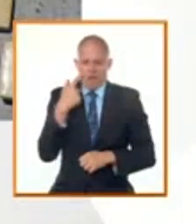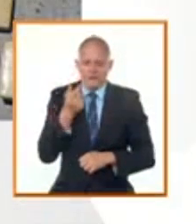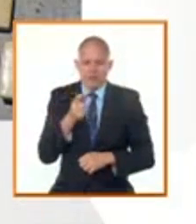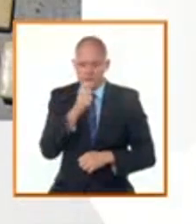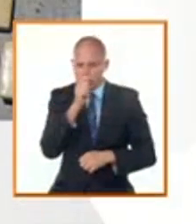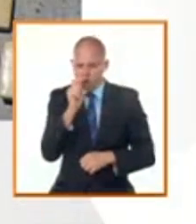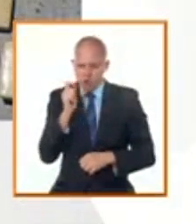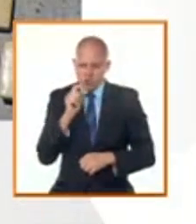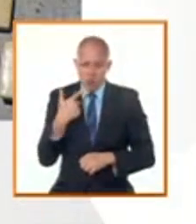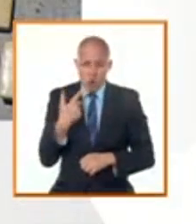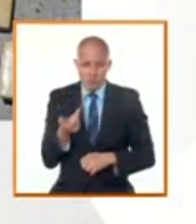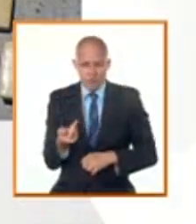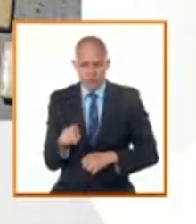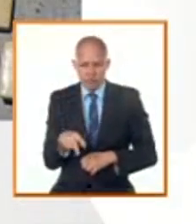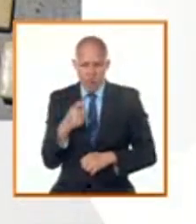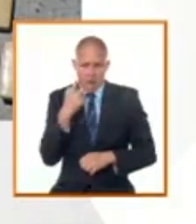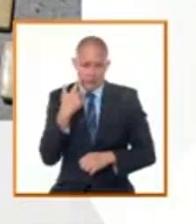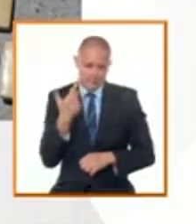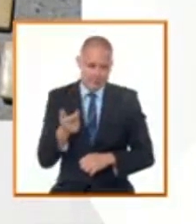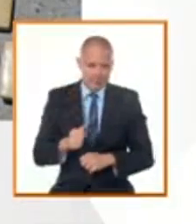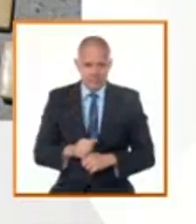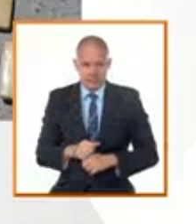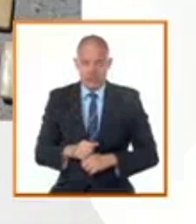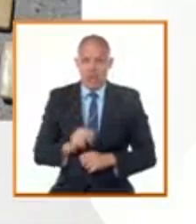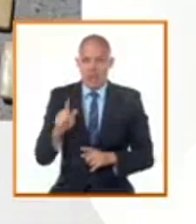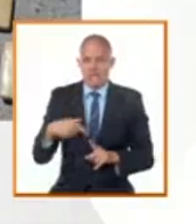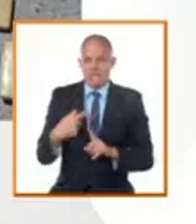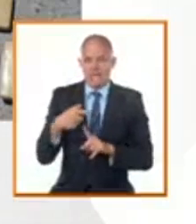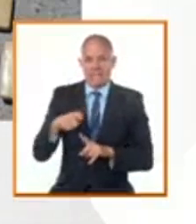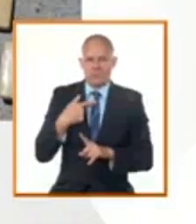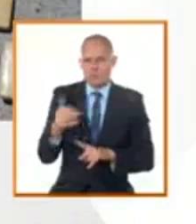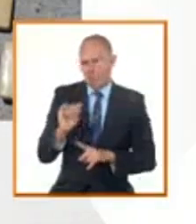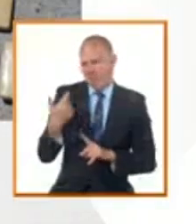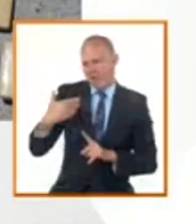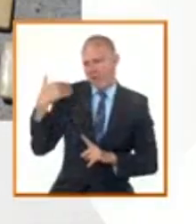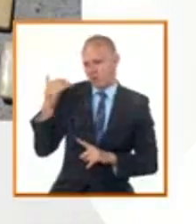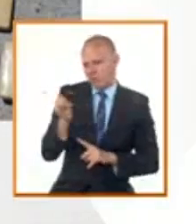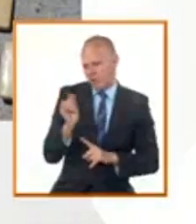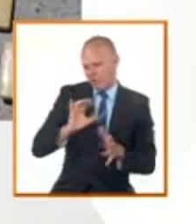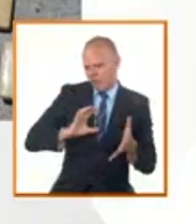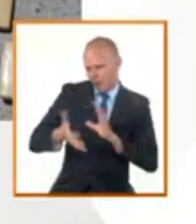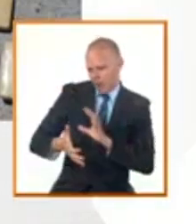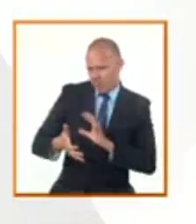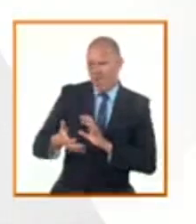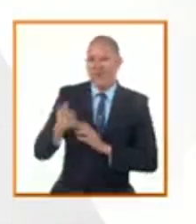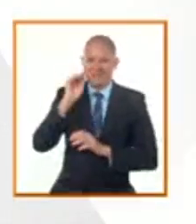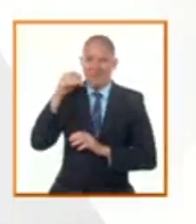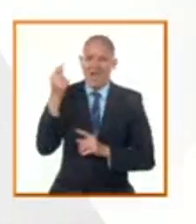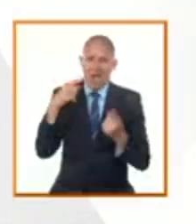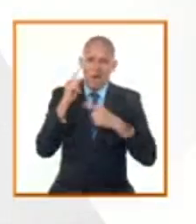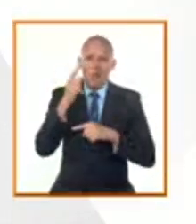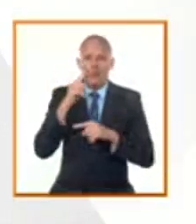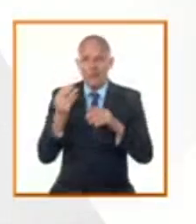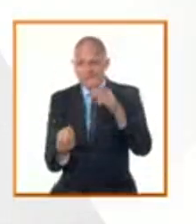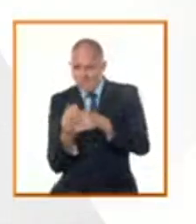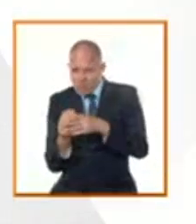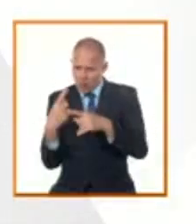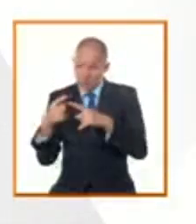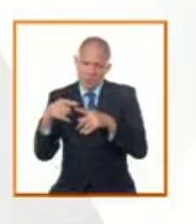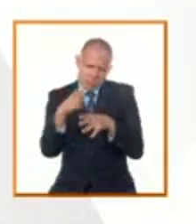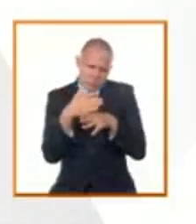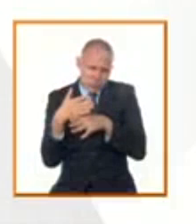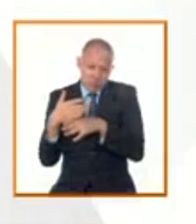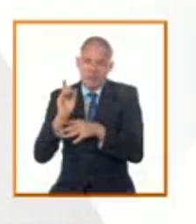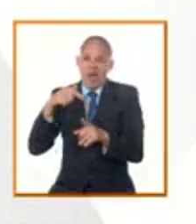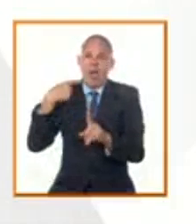reiteran en algunas ocasiones los métodos tradicionales para introducir droga. Esta intencionalidad fue motivada desde nueve